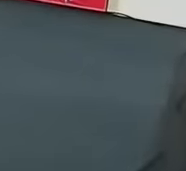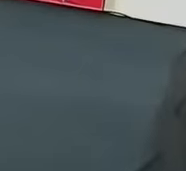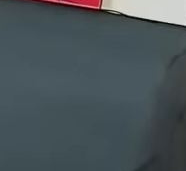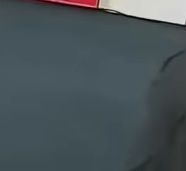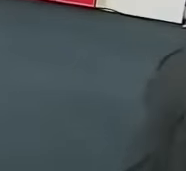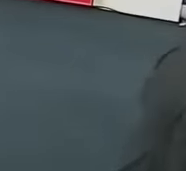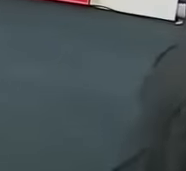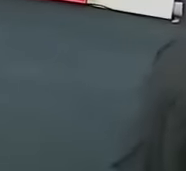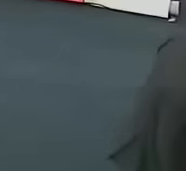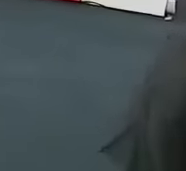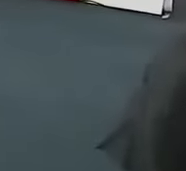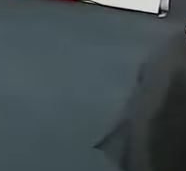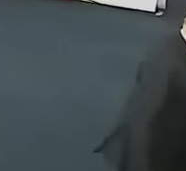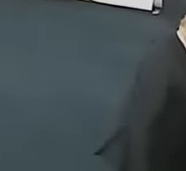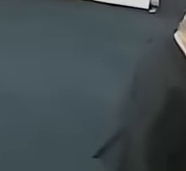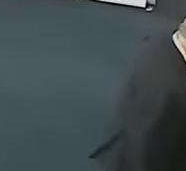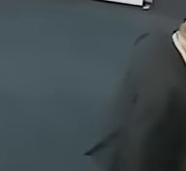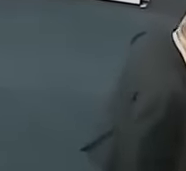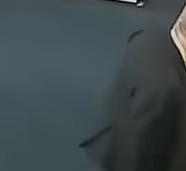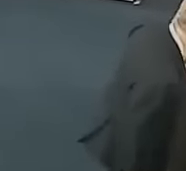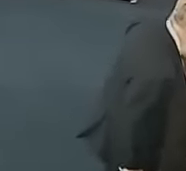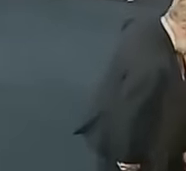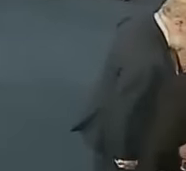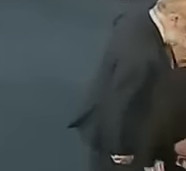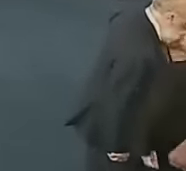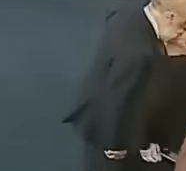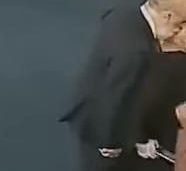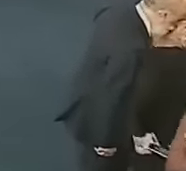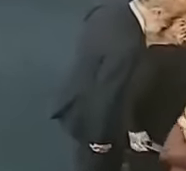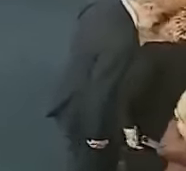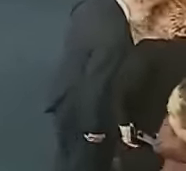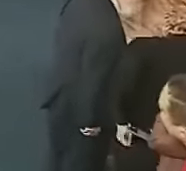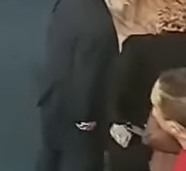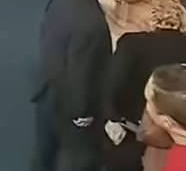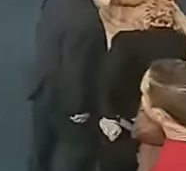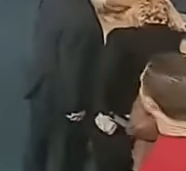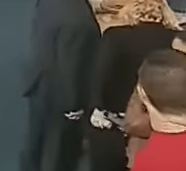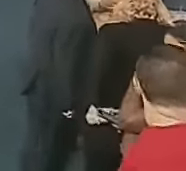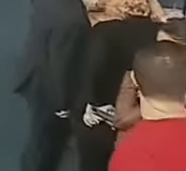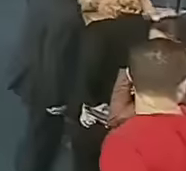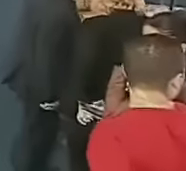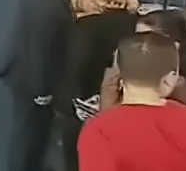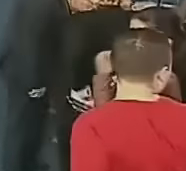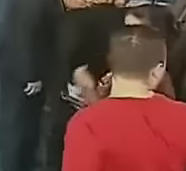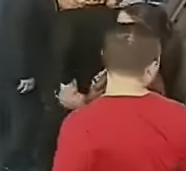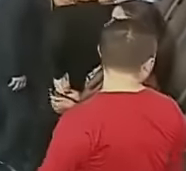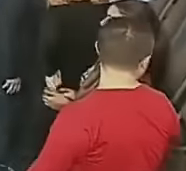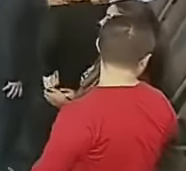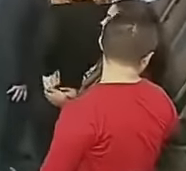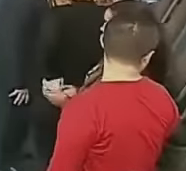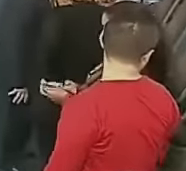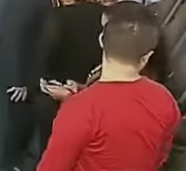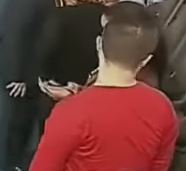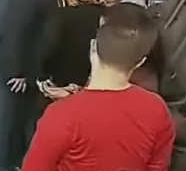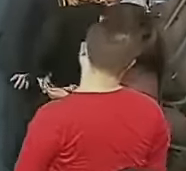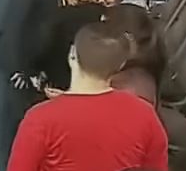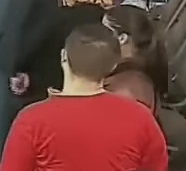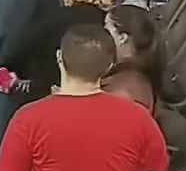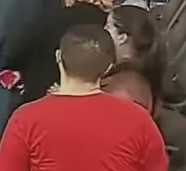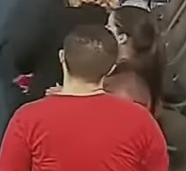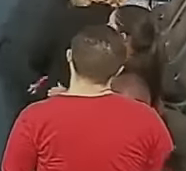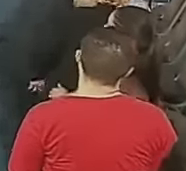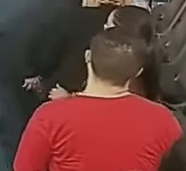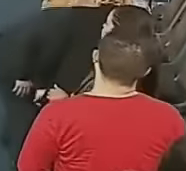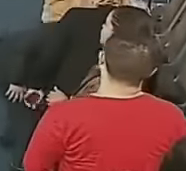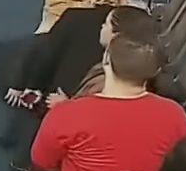se ha celebrado en la ciudad de Caracas, justamente en la Plaza Bicentenaria del Palacio de Miraflores, en el apoyo